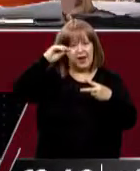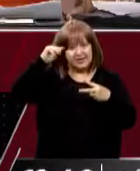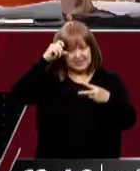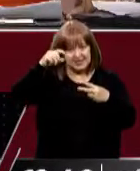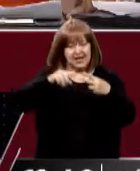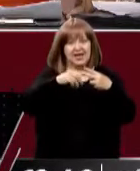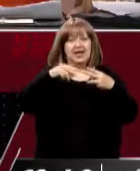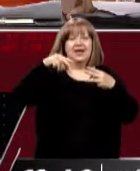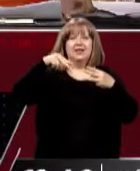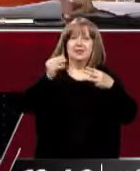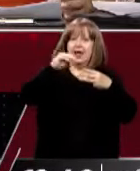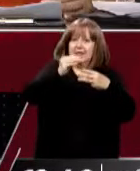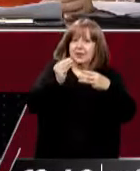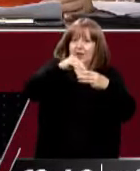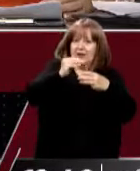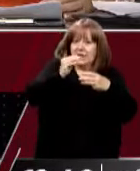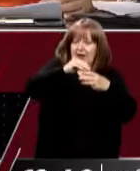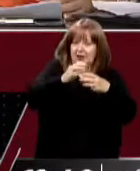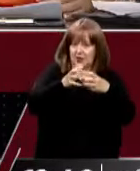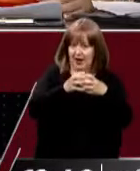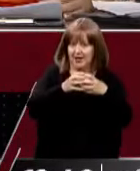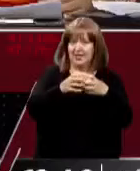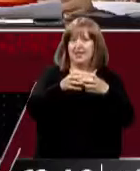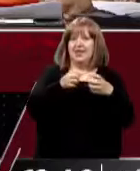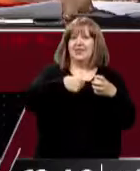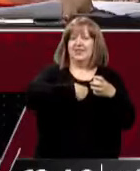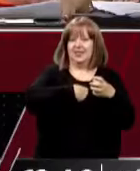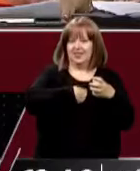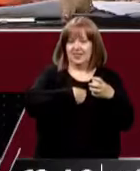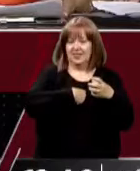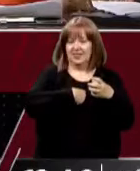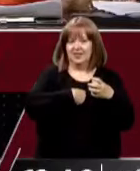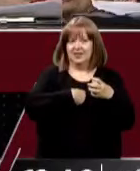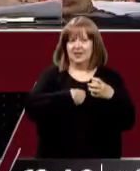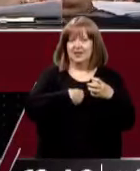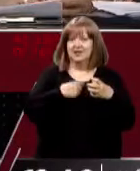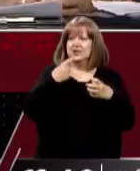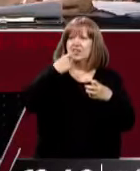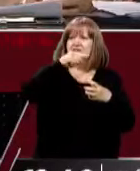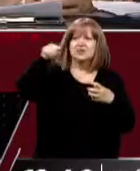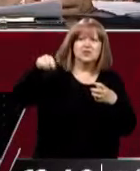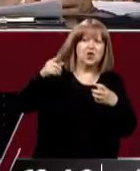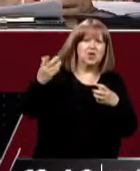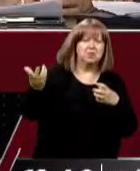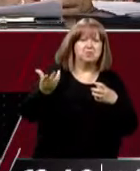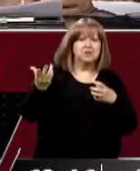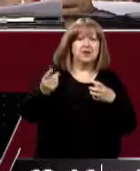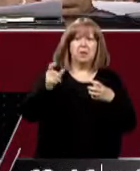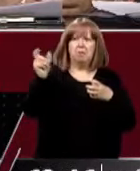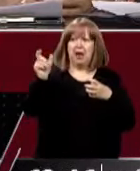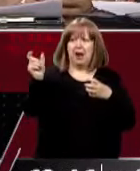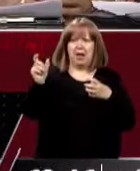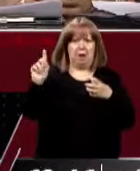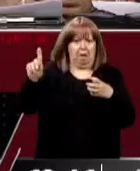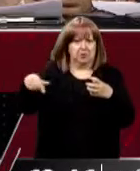porque aparte es lo que somos. Pero después de eso, si alguien dice que si nos autoproclamamos, autopercibimos, eso es adjetivar. Bien.